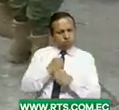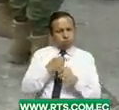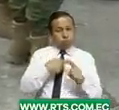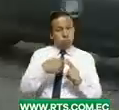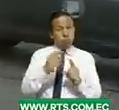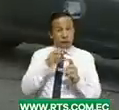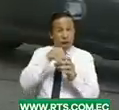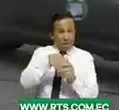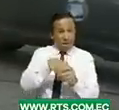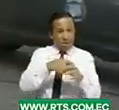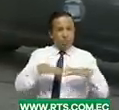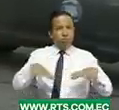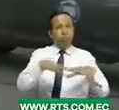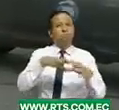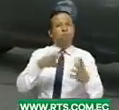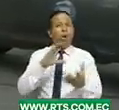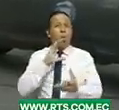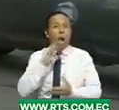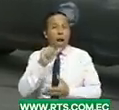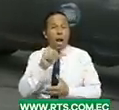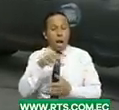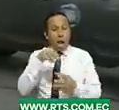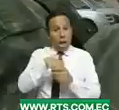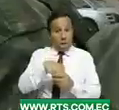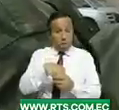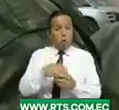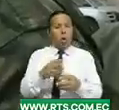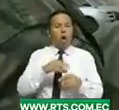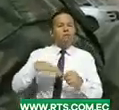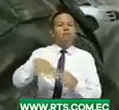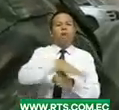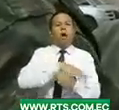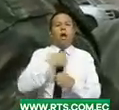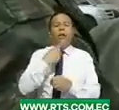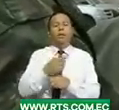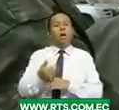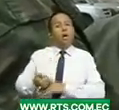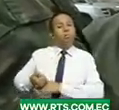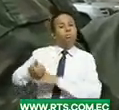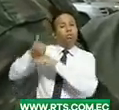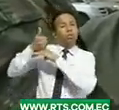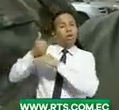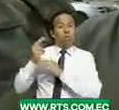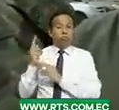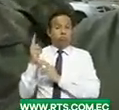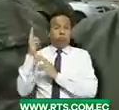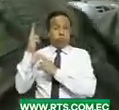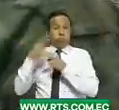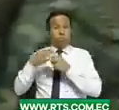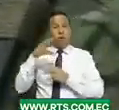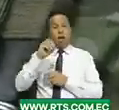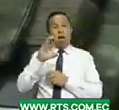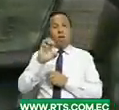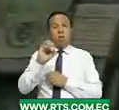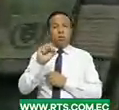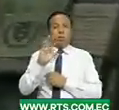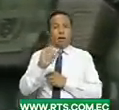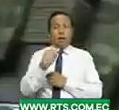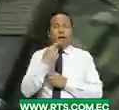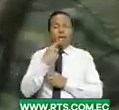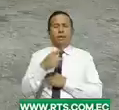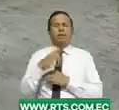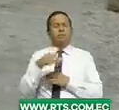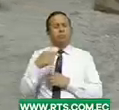Azuaya y fuera de ella, motivaron la presencia del comandante de las Fuerzas Armadas, Gustavo Acosta, quien manifestó que la institución prestó la